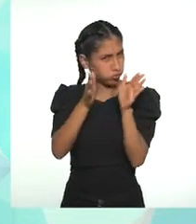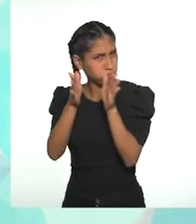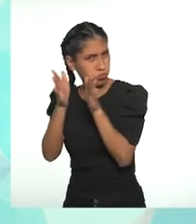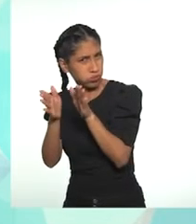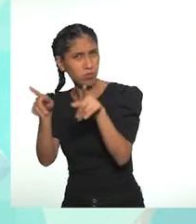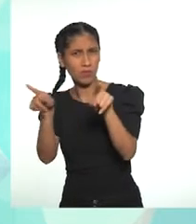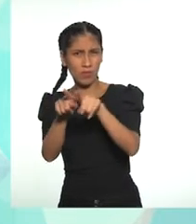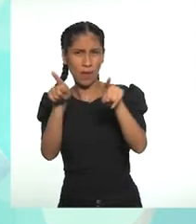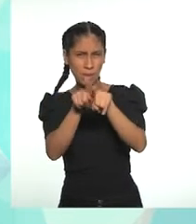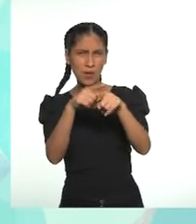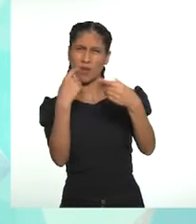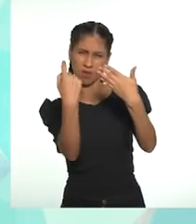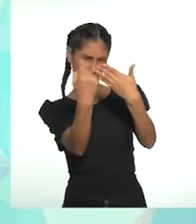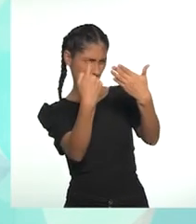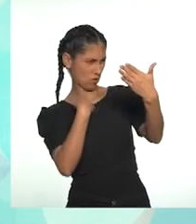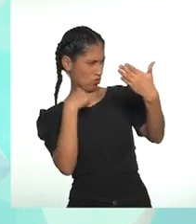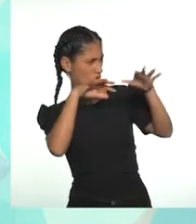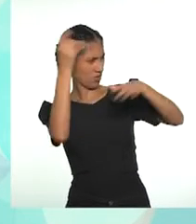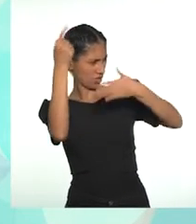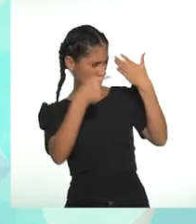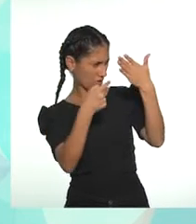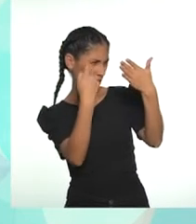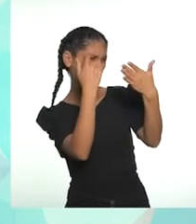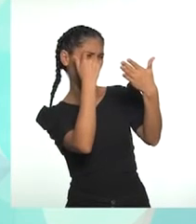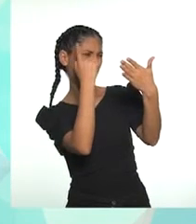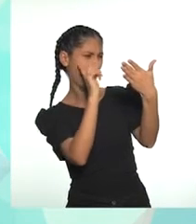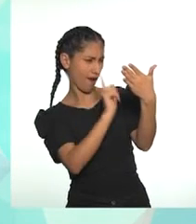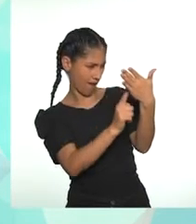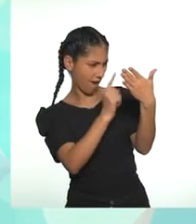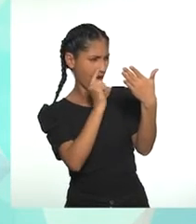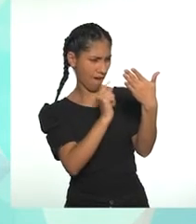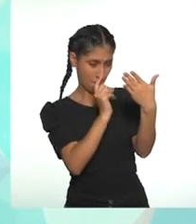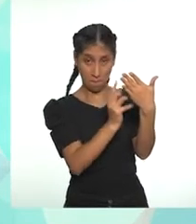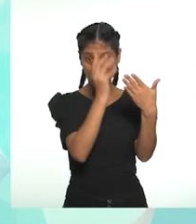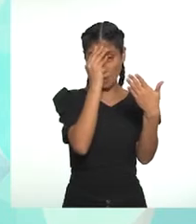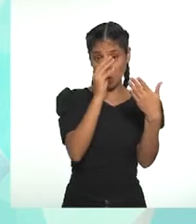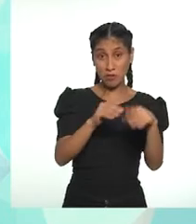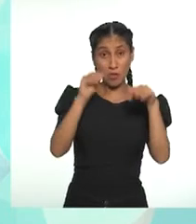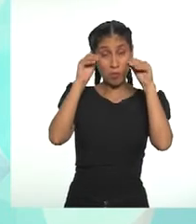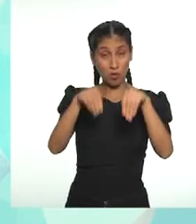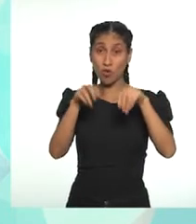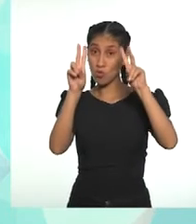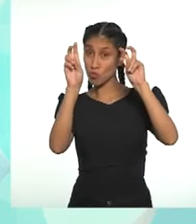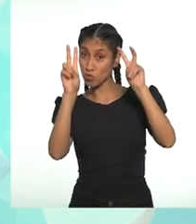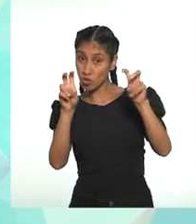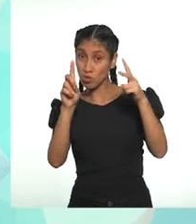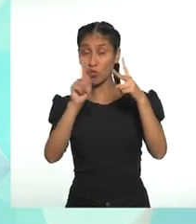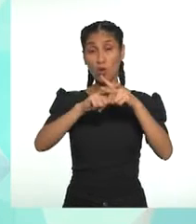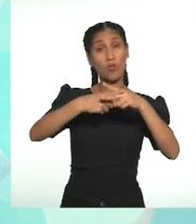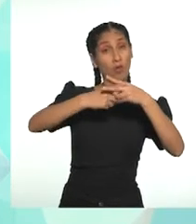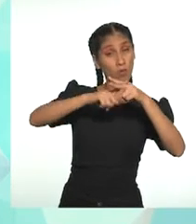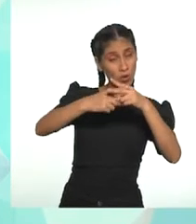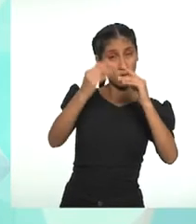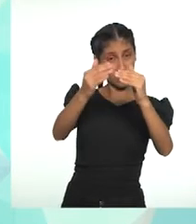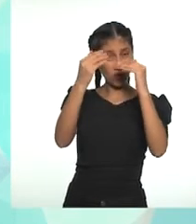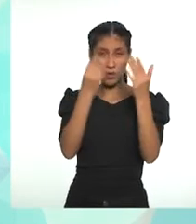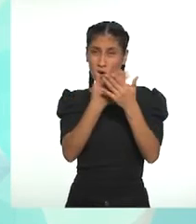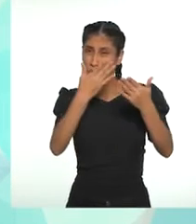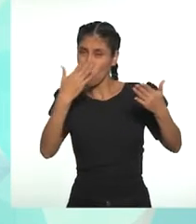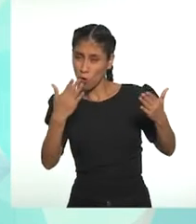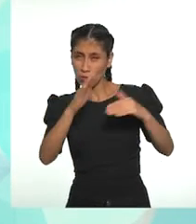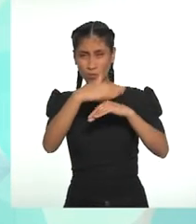a la vez dirigiendo e instruyendo. Se muestra con un título, una